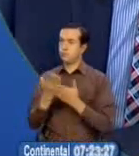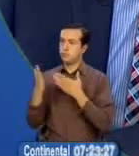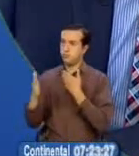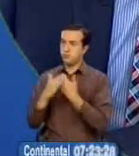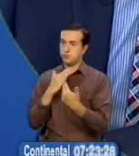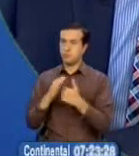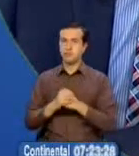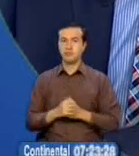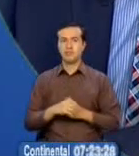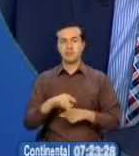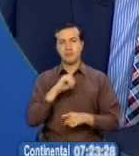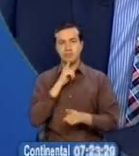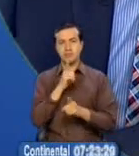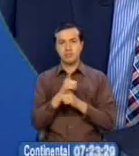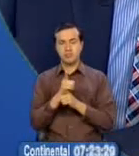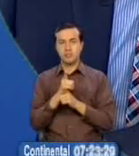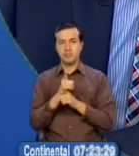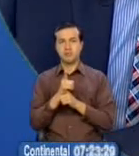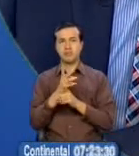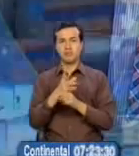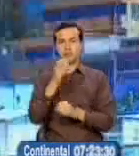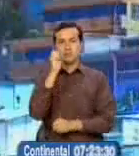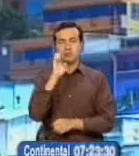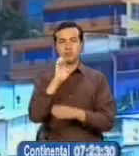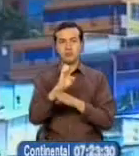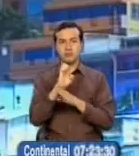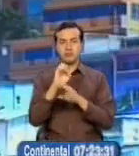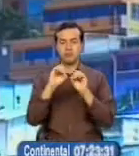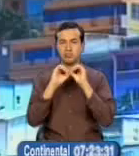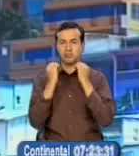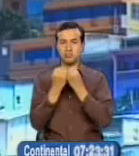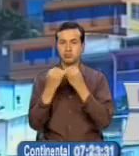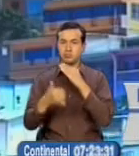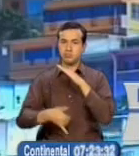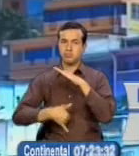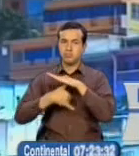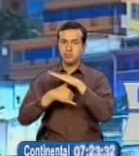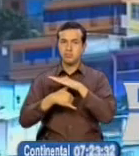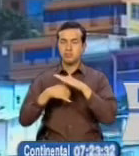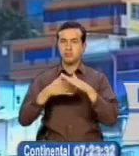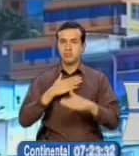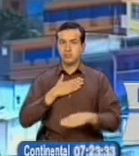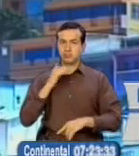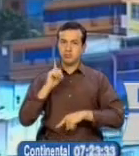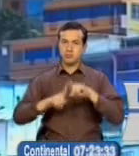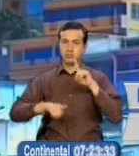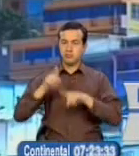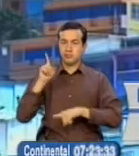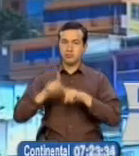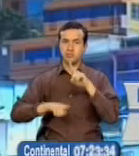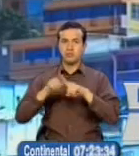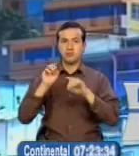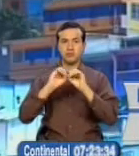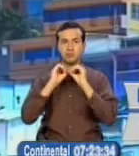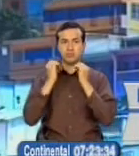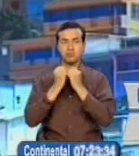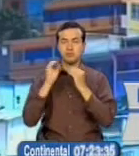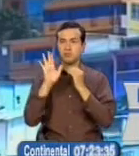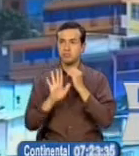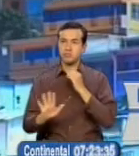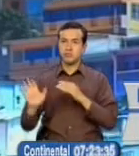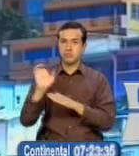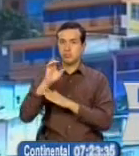En efecto, desde la Federación Ecuatoriana de Organizaciones LGBTI, mis compañeros y el resto de organizaciones a nivel